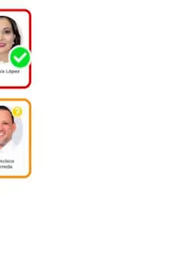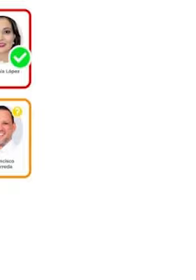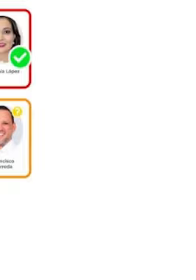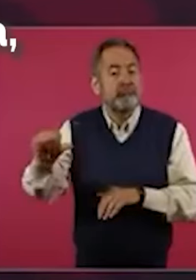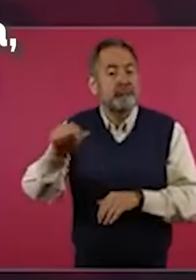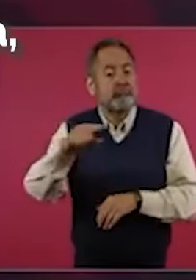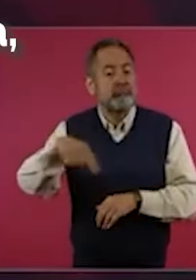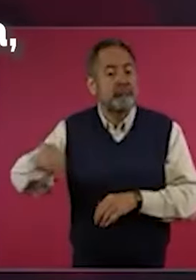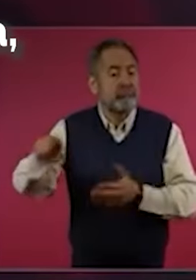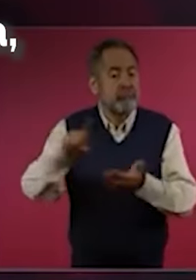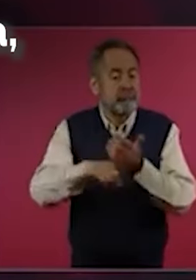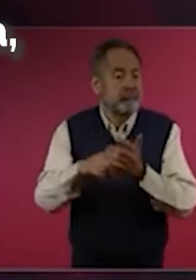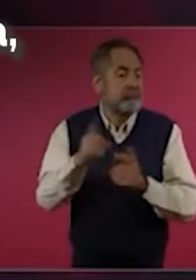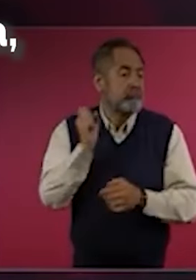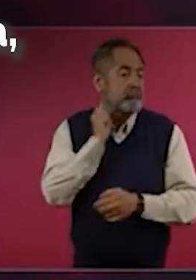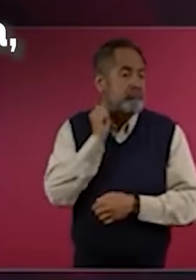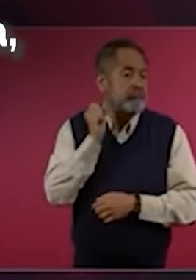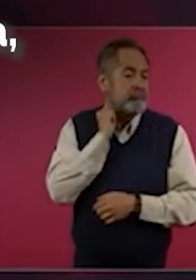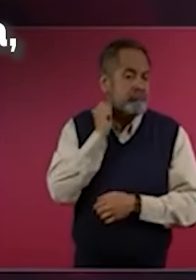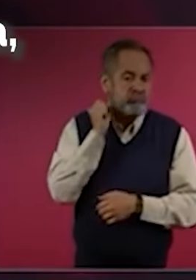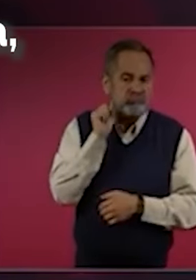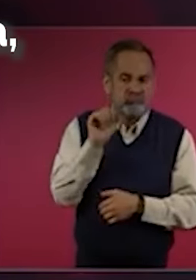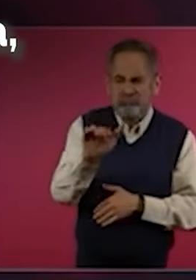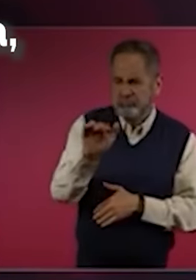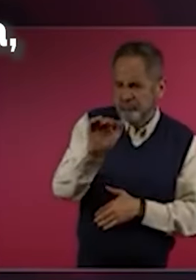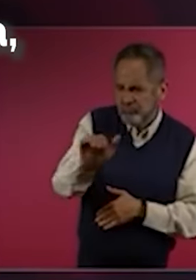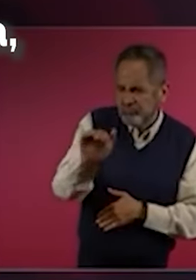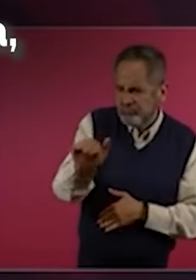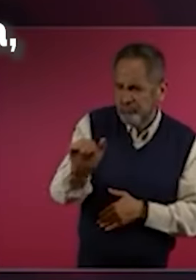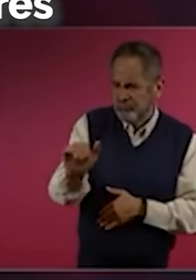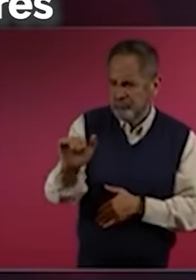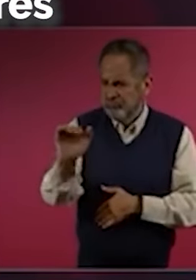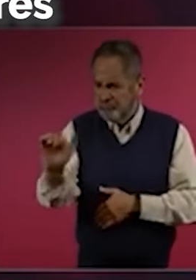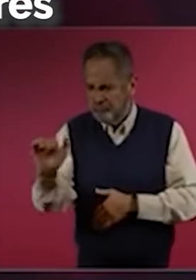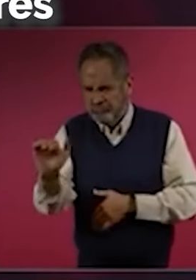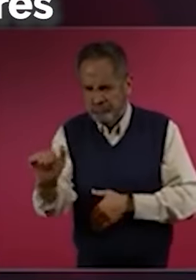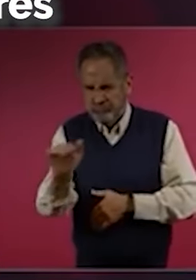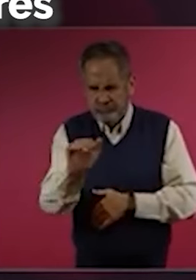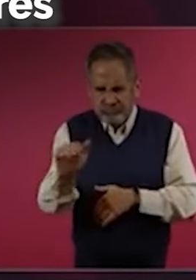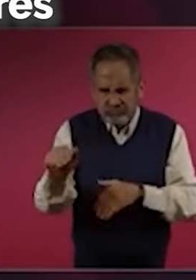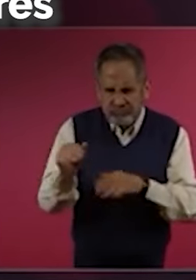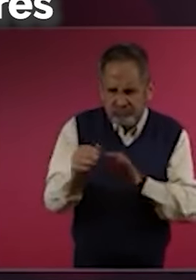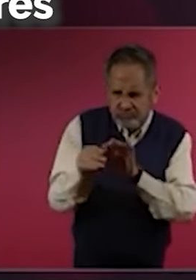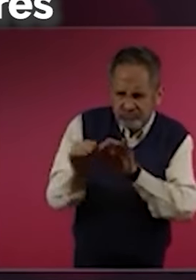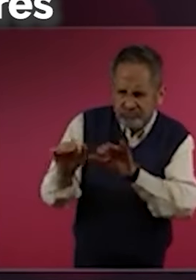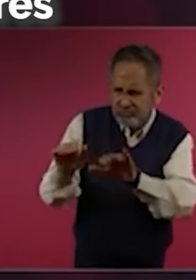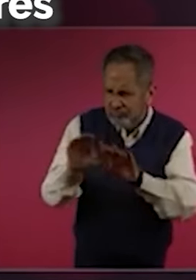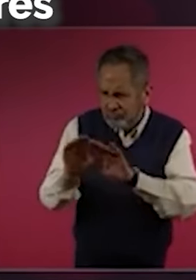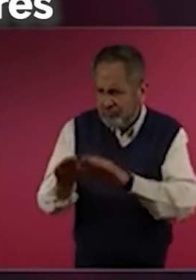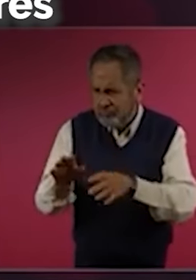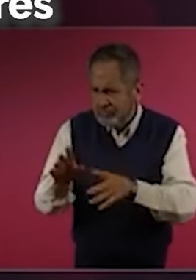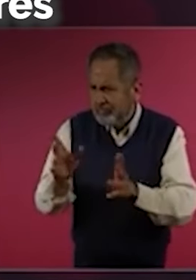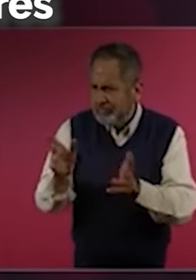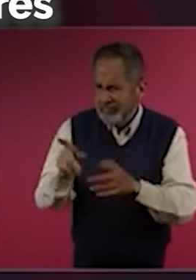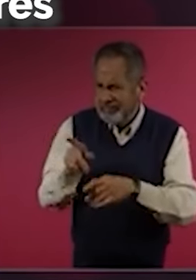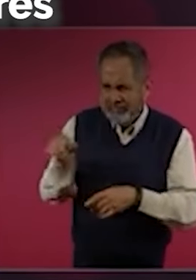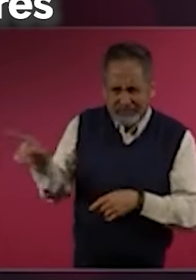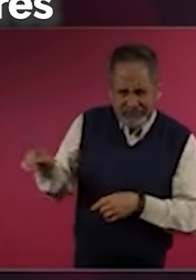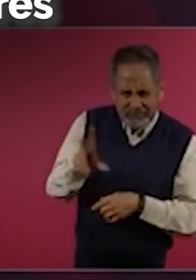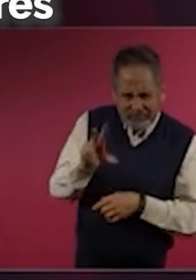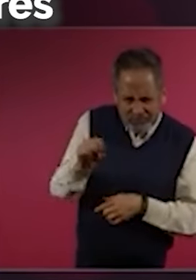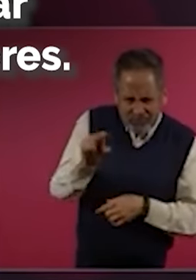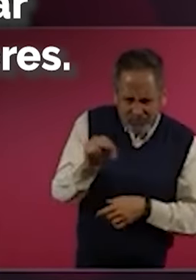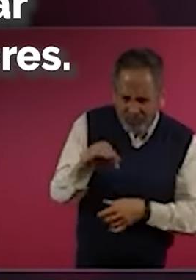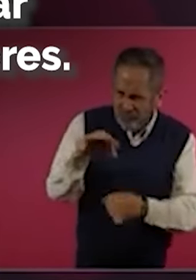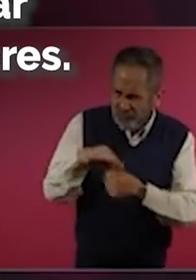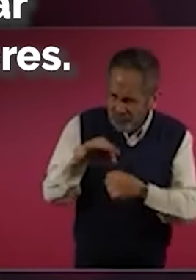decisión. Ante esta situación, en una conferencia matutina, este viernes el presidente lanzó un llamado a los senadores de la